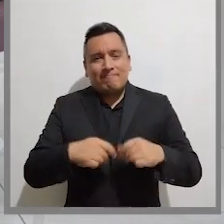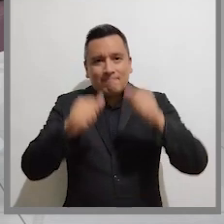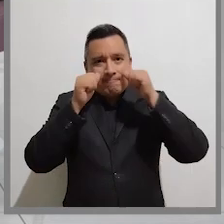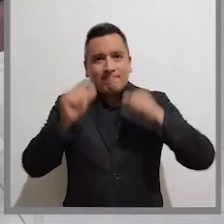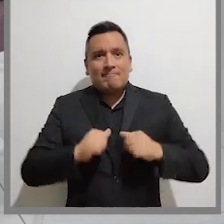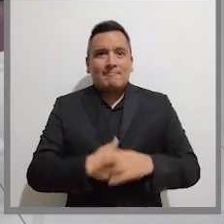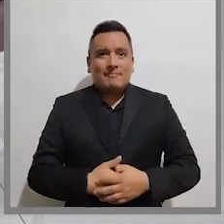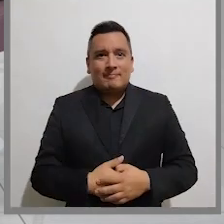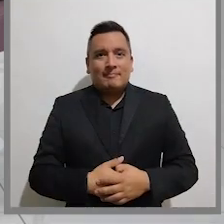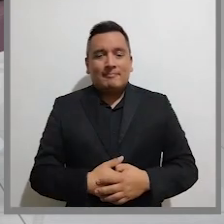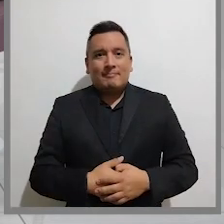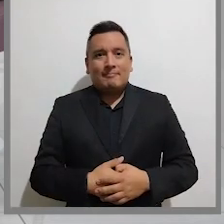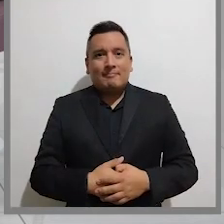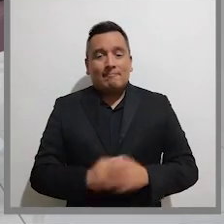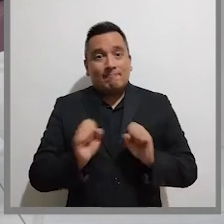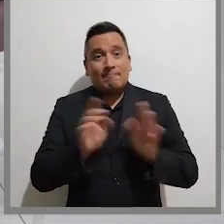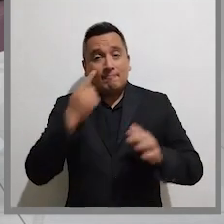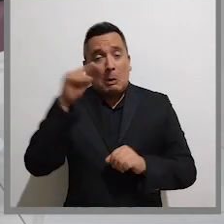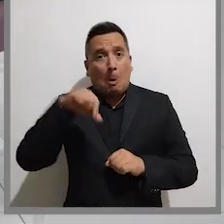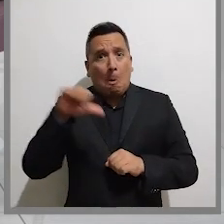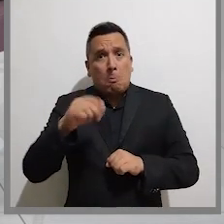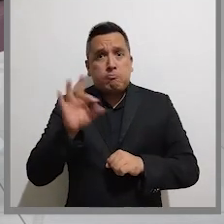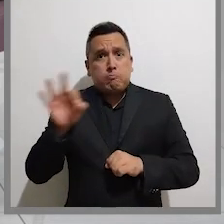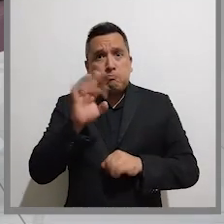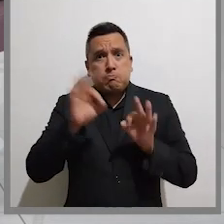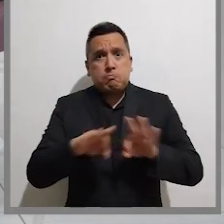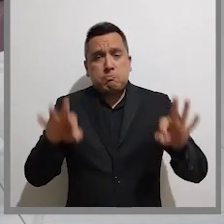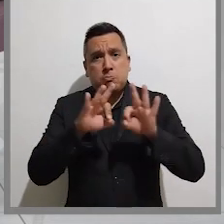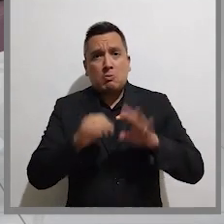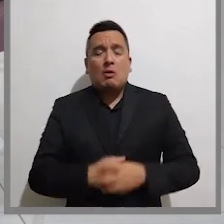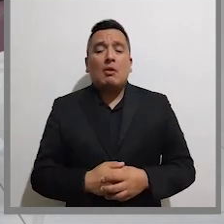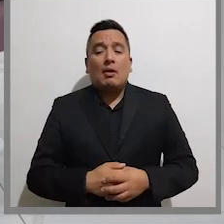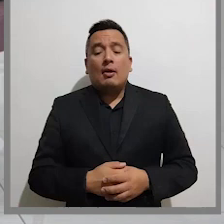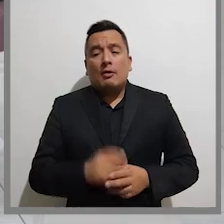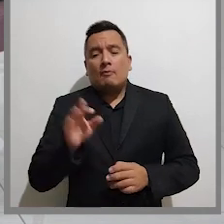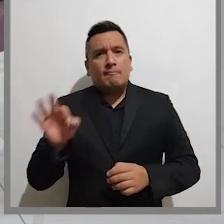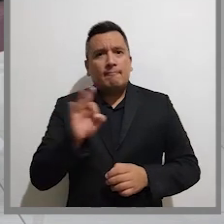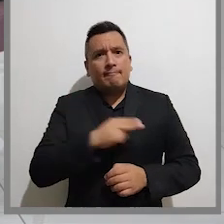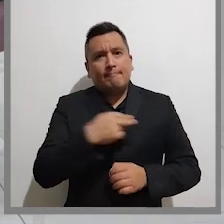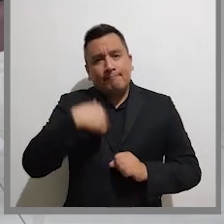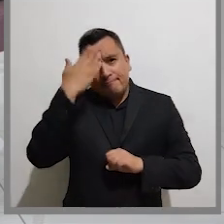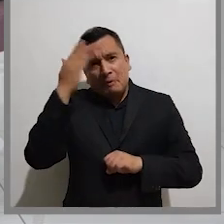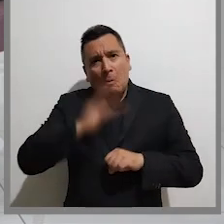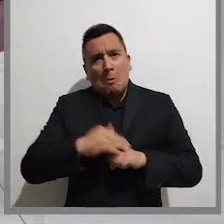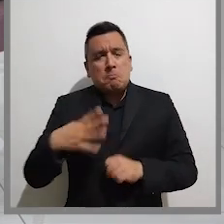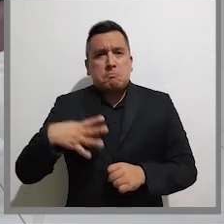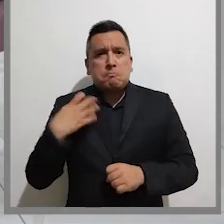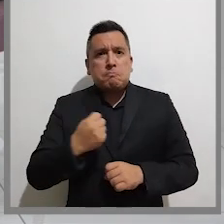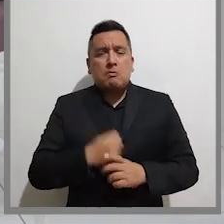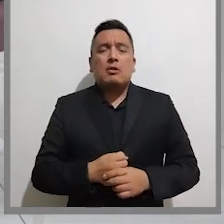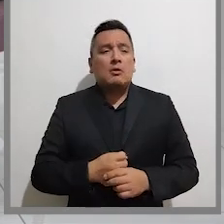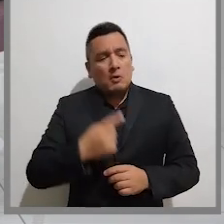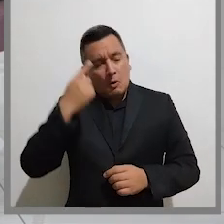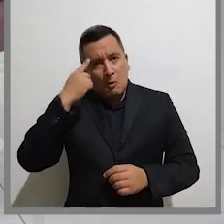que nos escucha el día de hoy. Claro que sí, el día de hoy es una fecha importante, es una fecha en la que se conmemora esta lucha contra